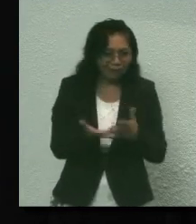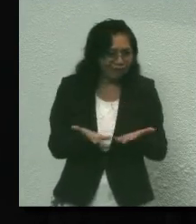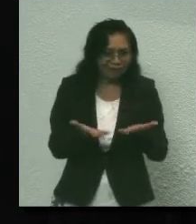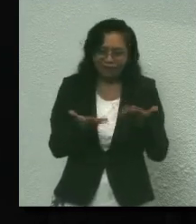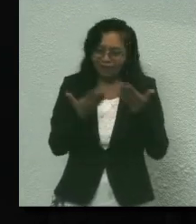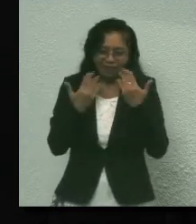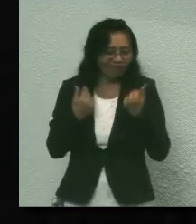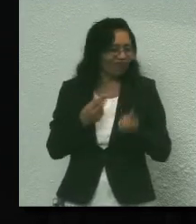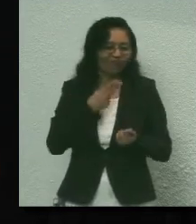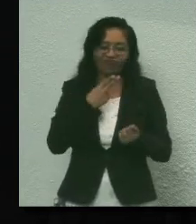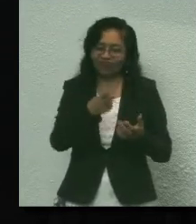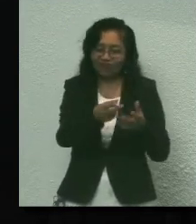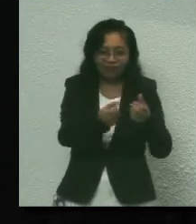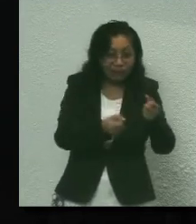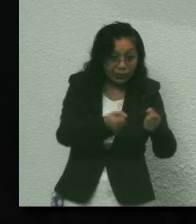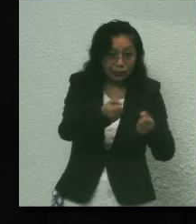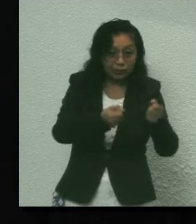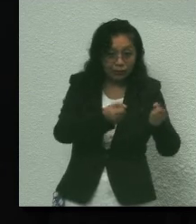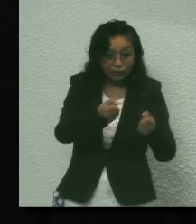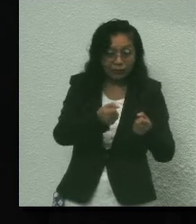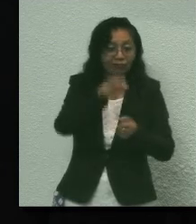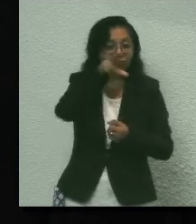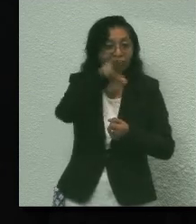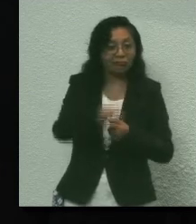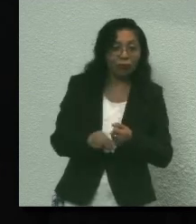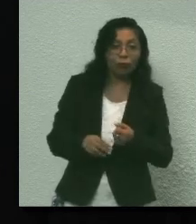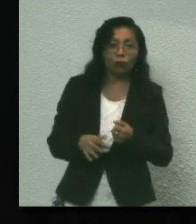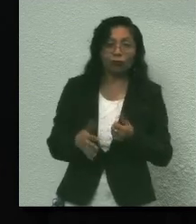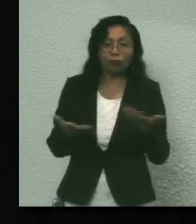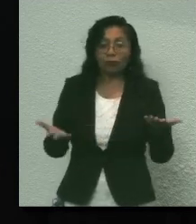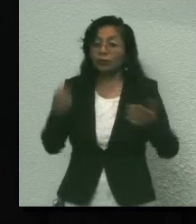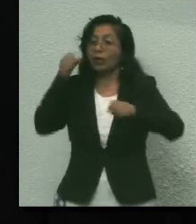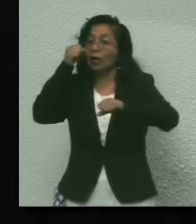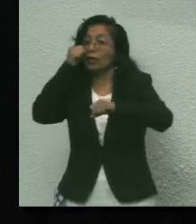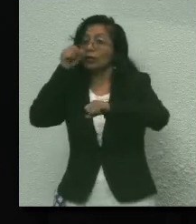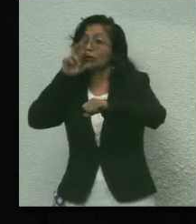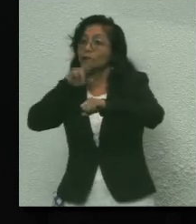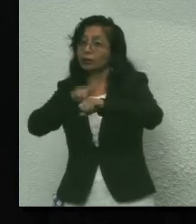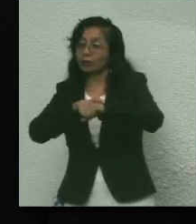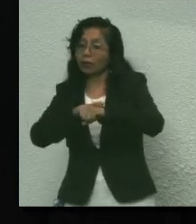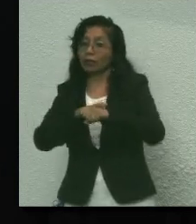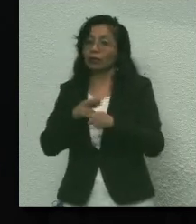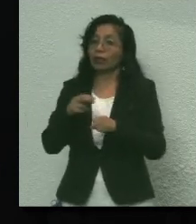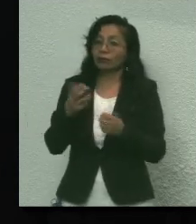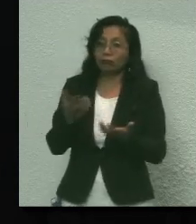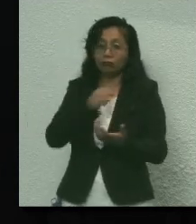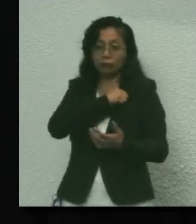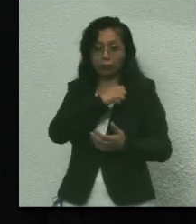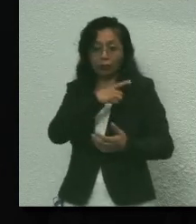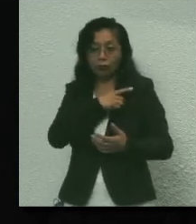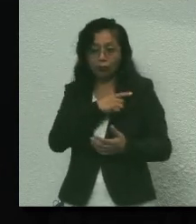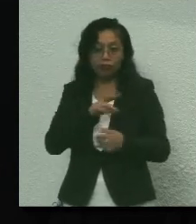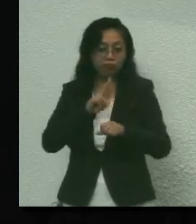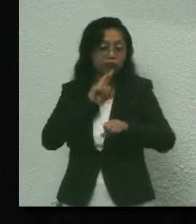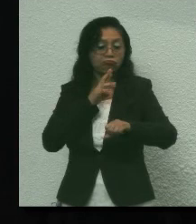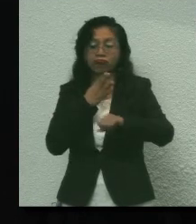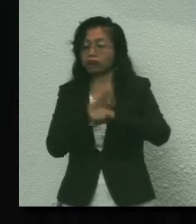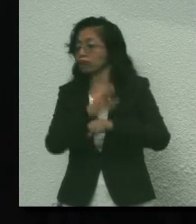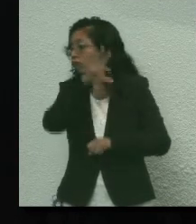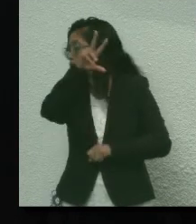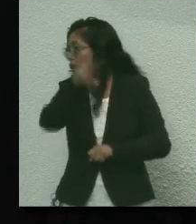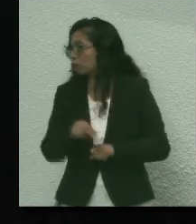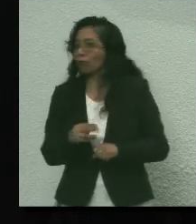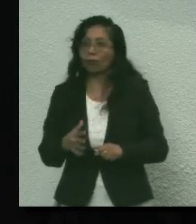operado desde las sombras por una secretaria de salud que nunca dio la cara ni asumió su papel. Ha